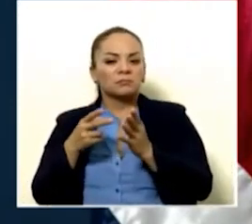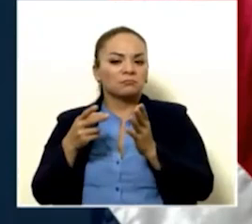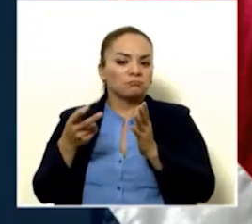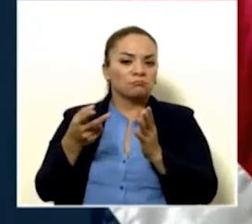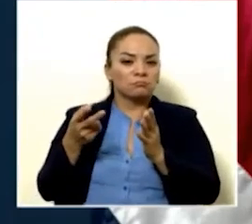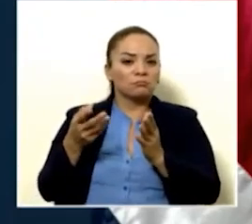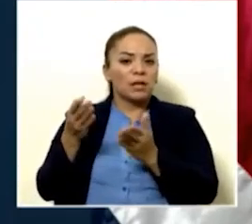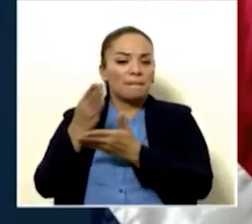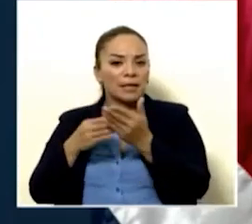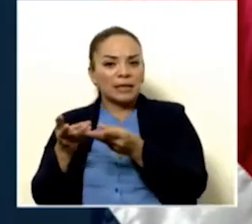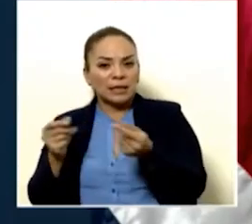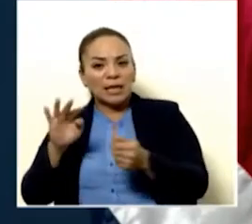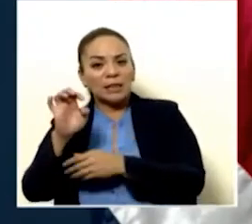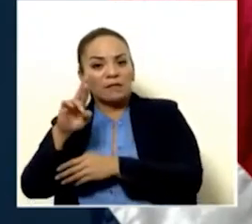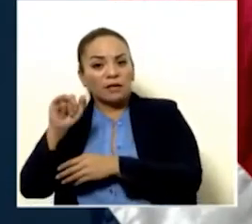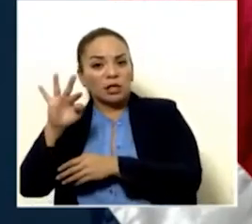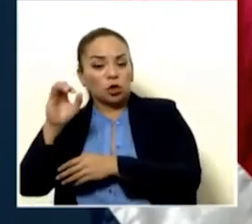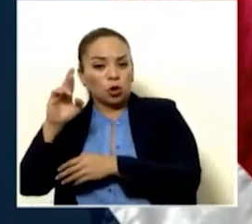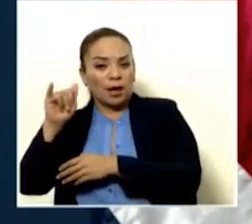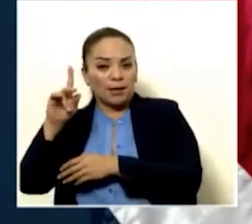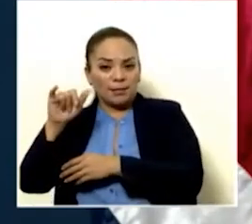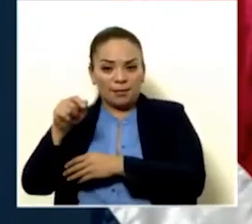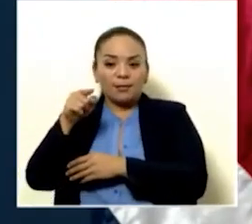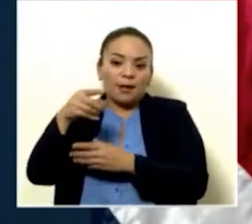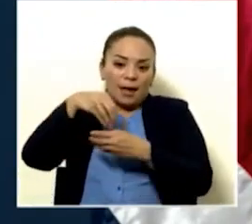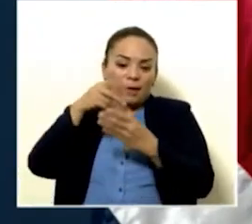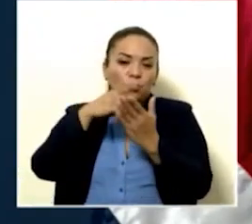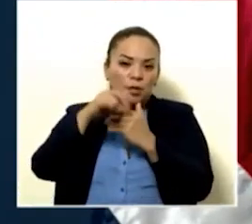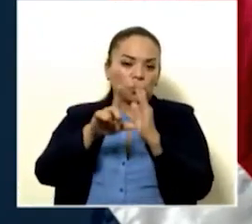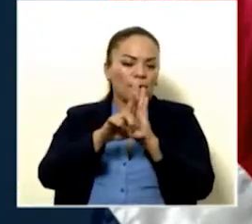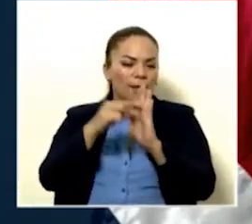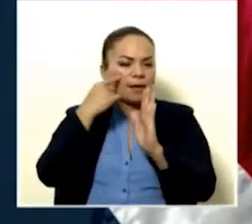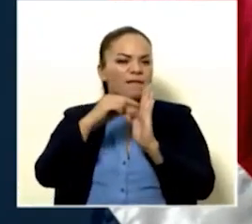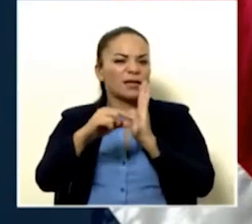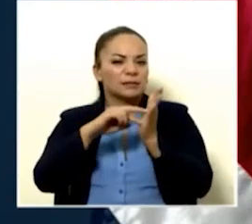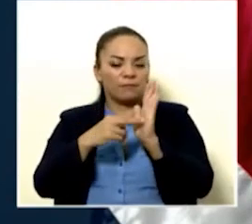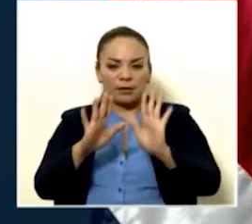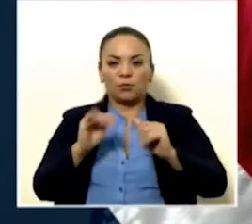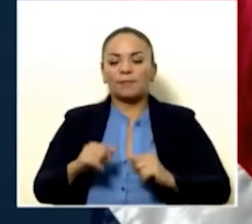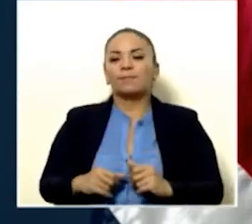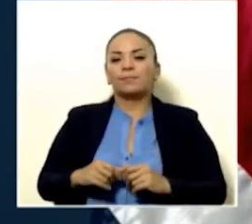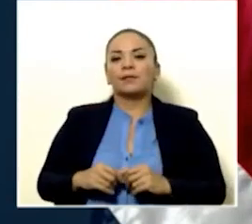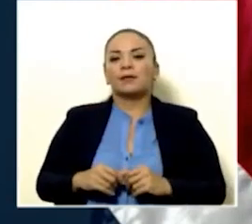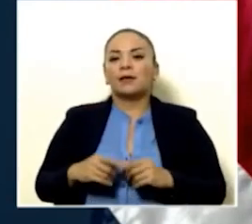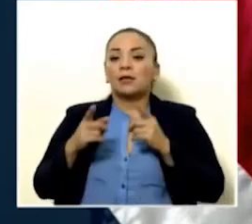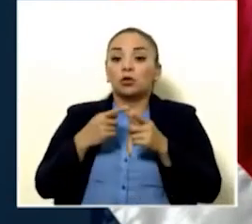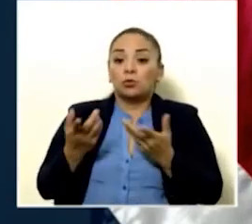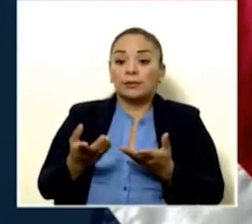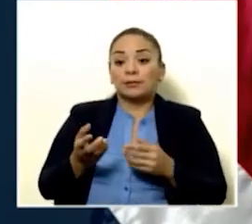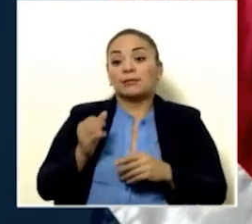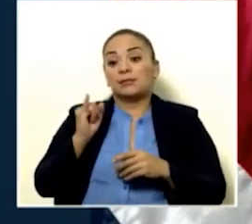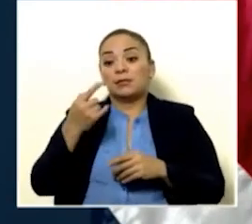ese proyecto de ley. Esto dicho, si vamos a convocar o no